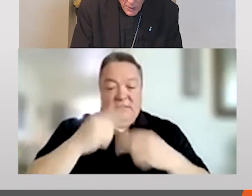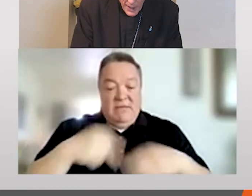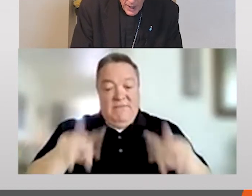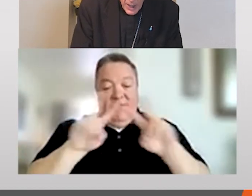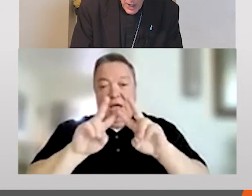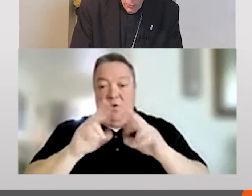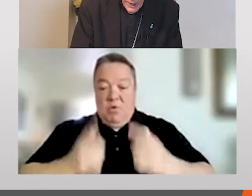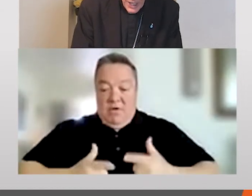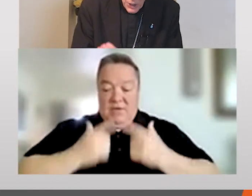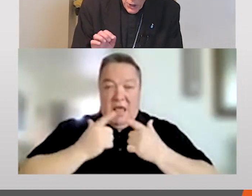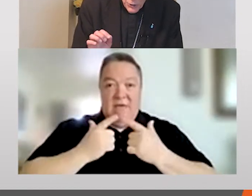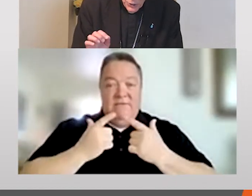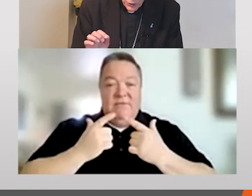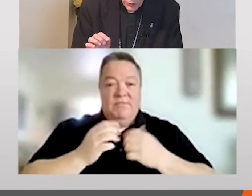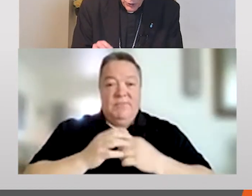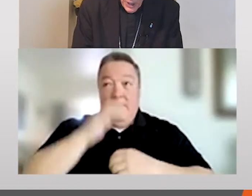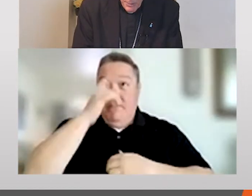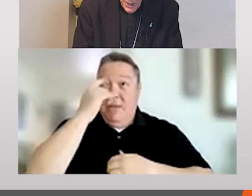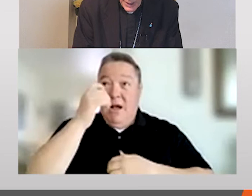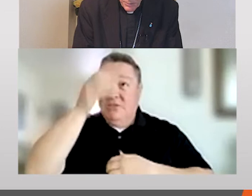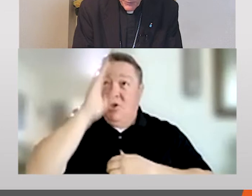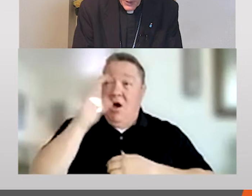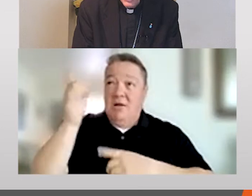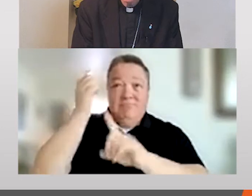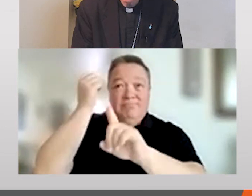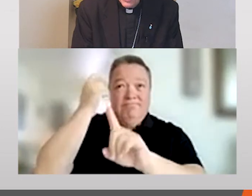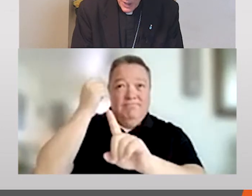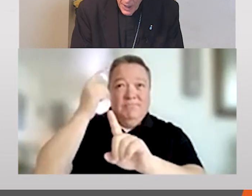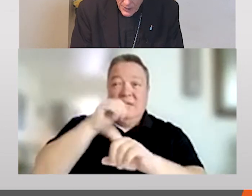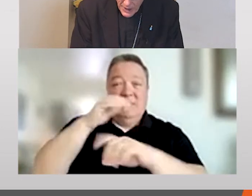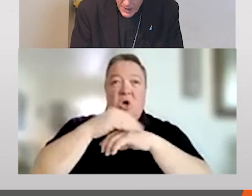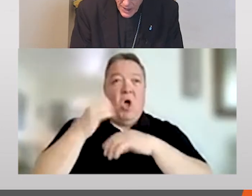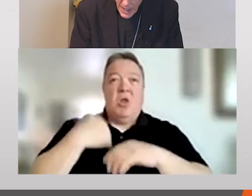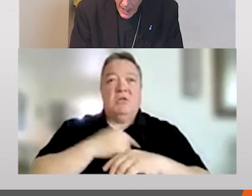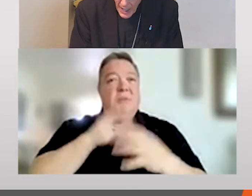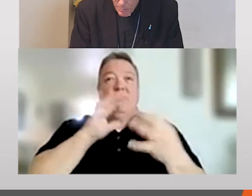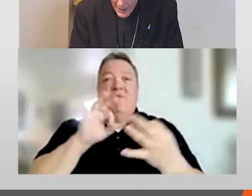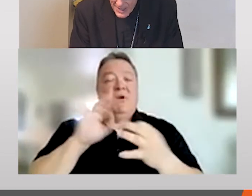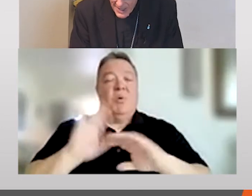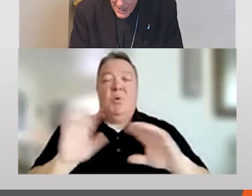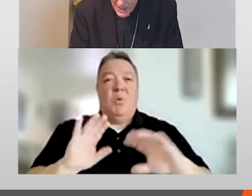vida humana porque Dios no nos llama a la perfección de las